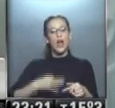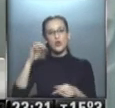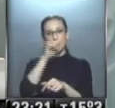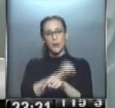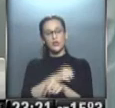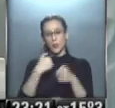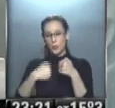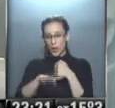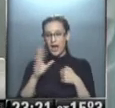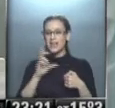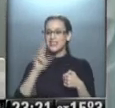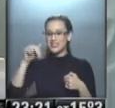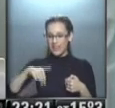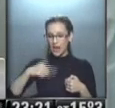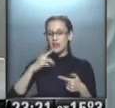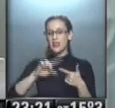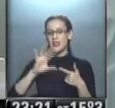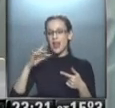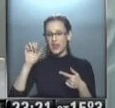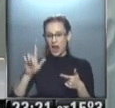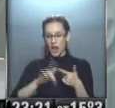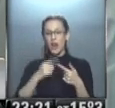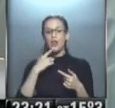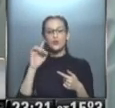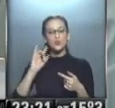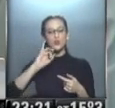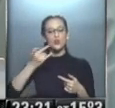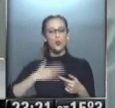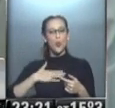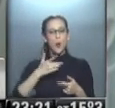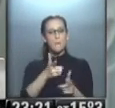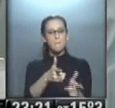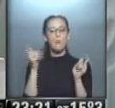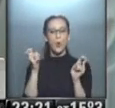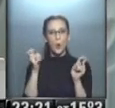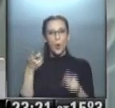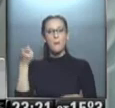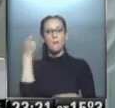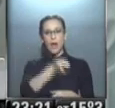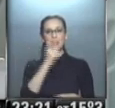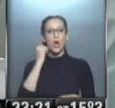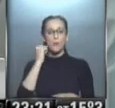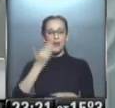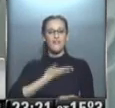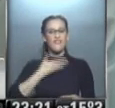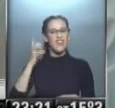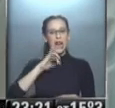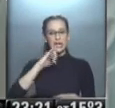a Cristian Favale y Gabriel Sánchez, acusados de haber sido los autores de los disparos que mataron a Ferreira.